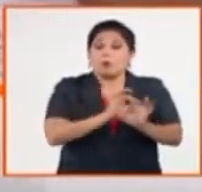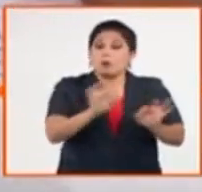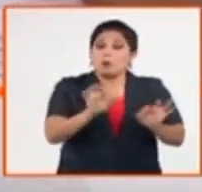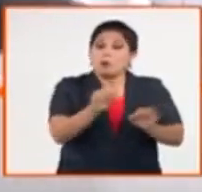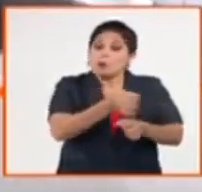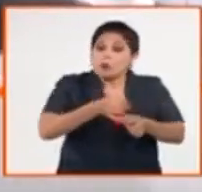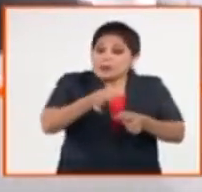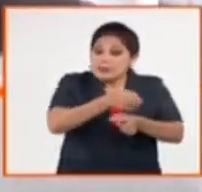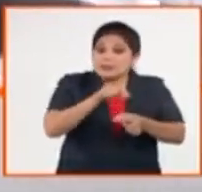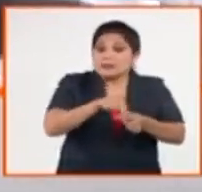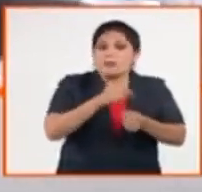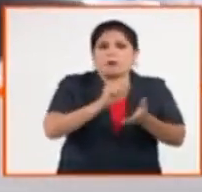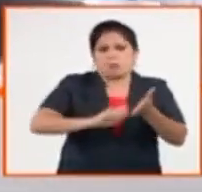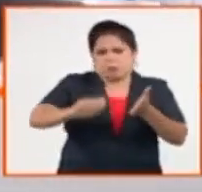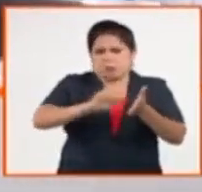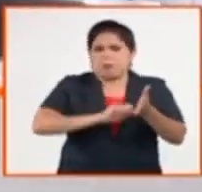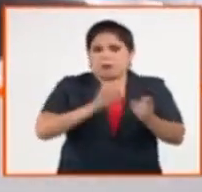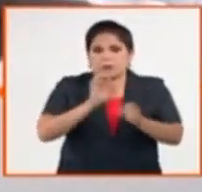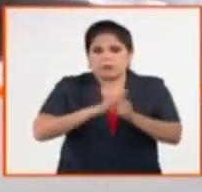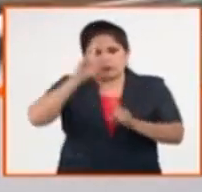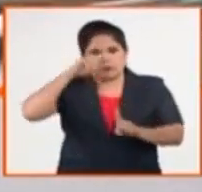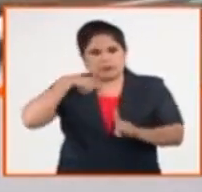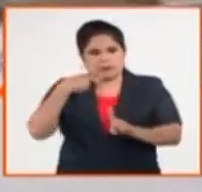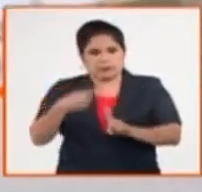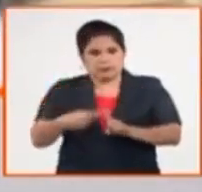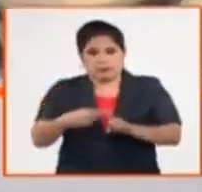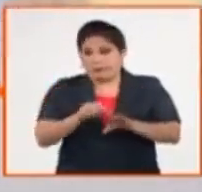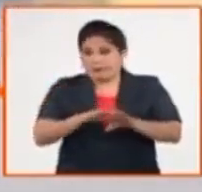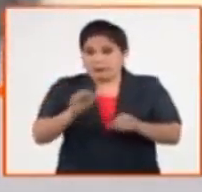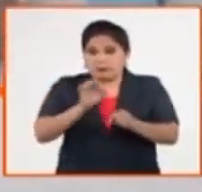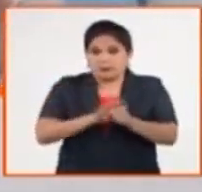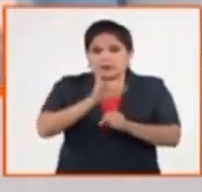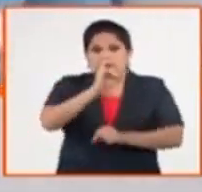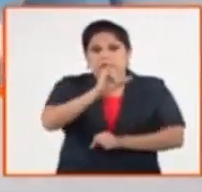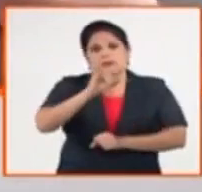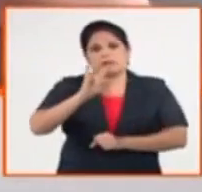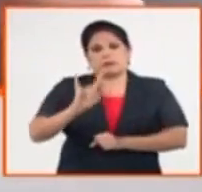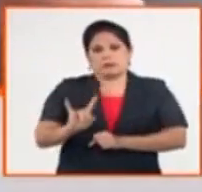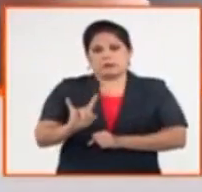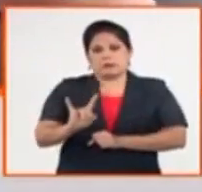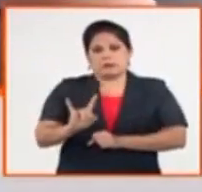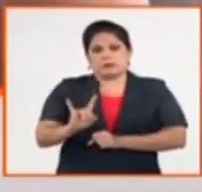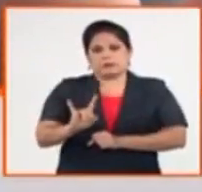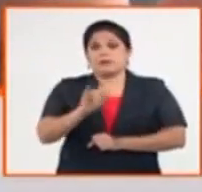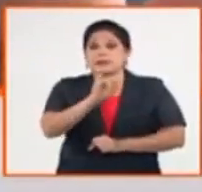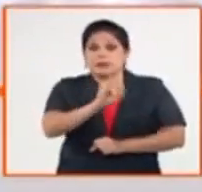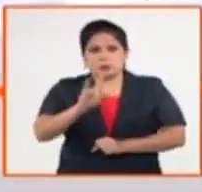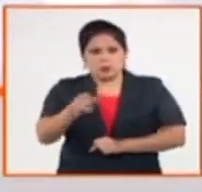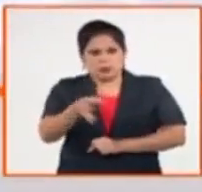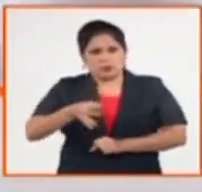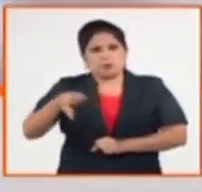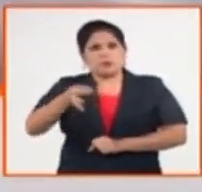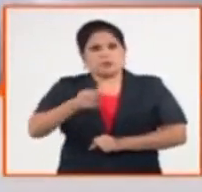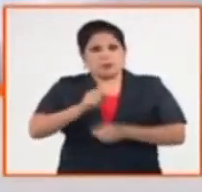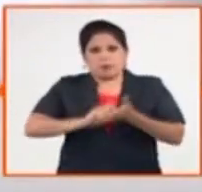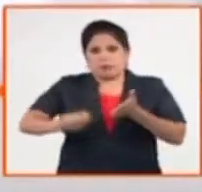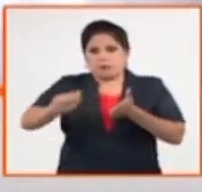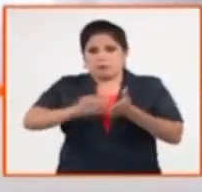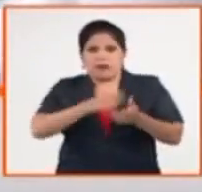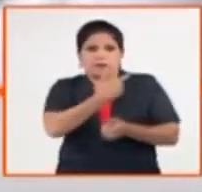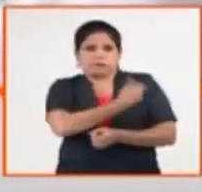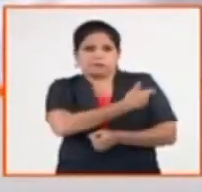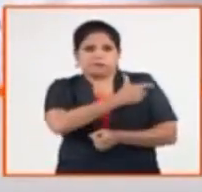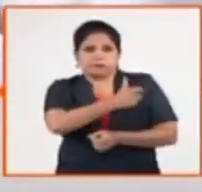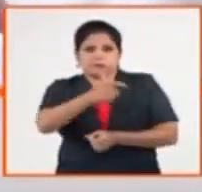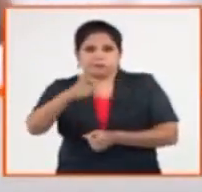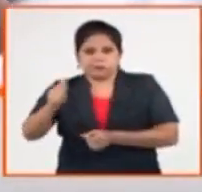79 previstos para iniciar en septiembre, ya han iniciado 69, como tal y como se previó. No hemos llegado ni a